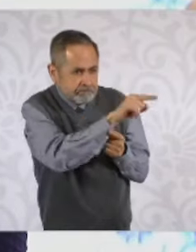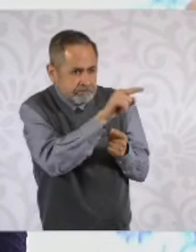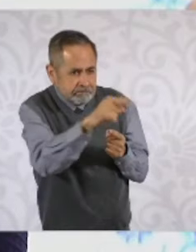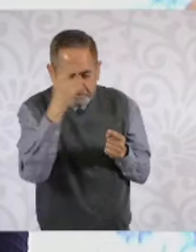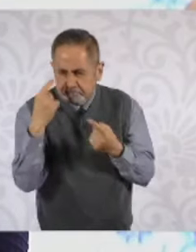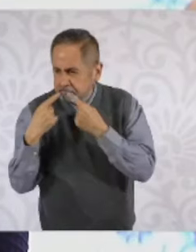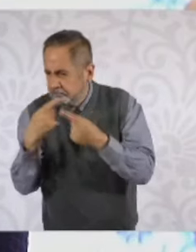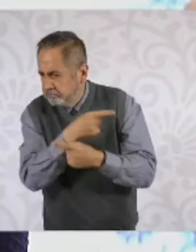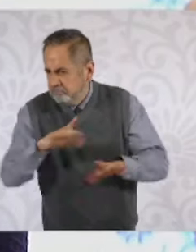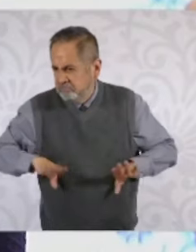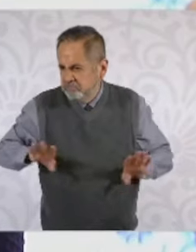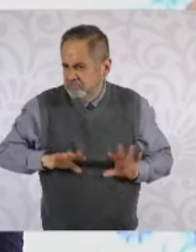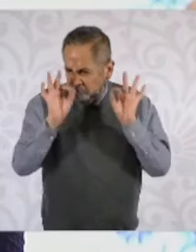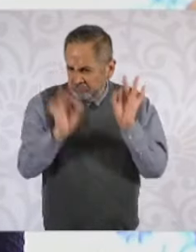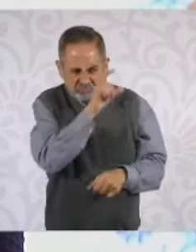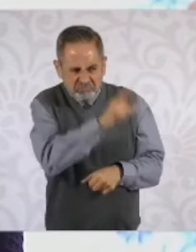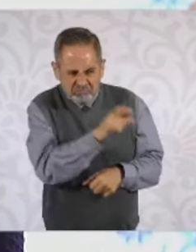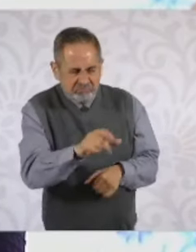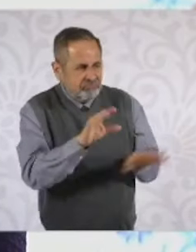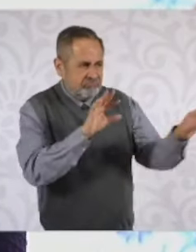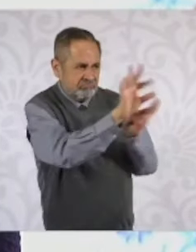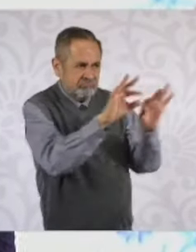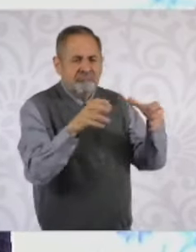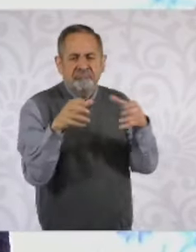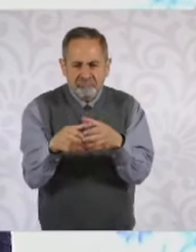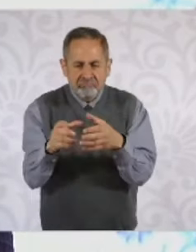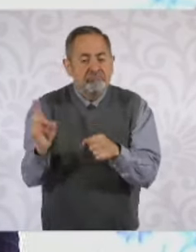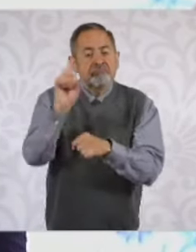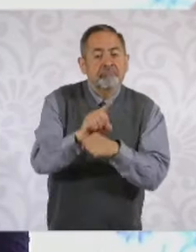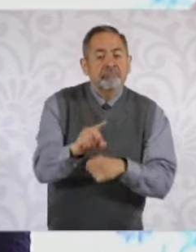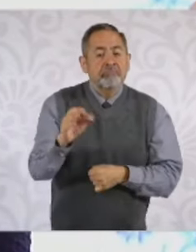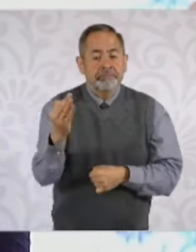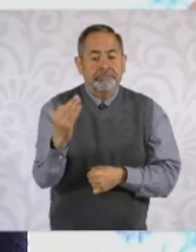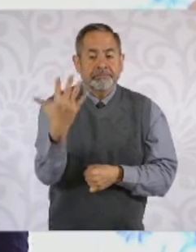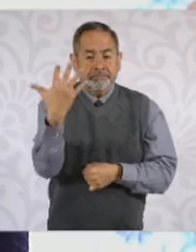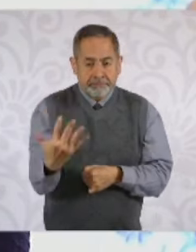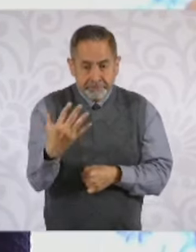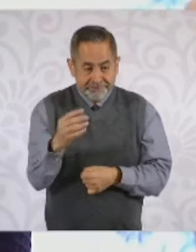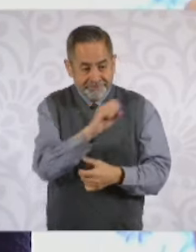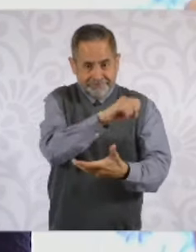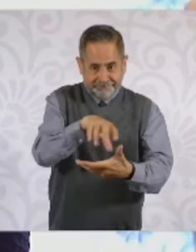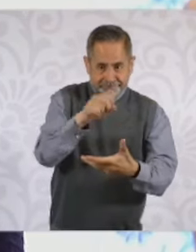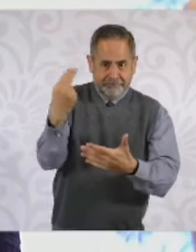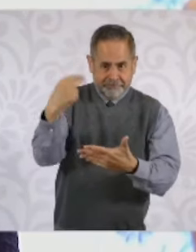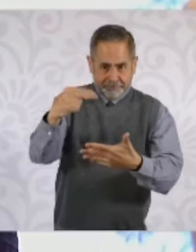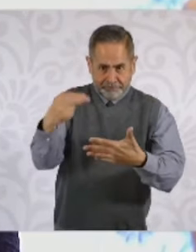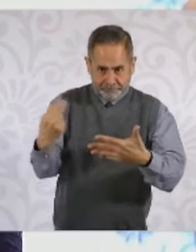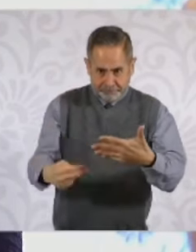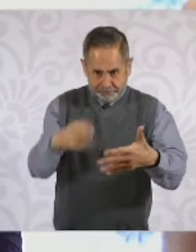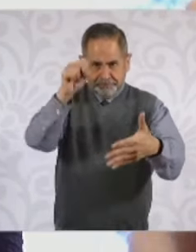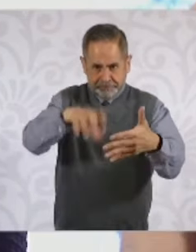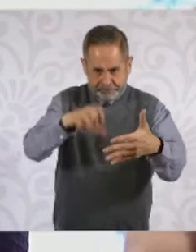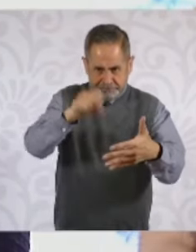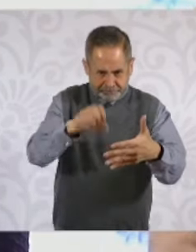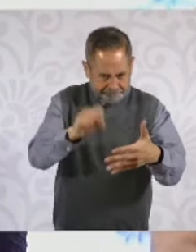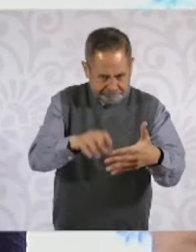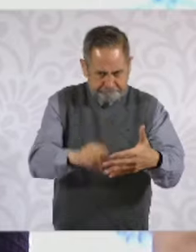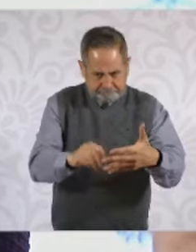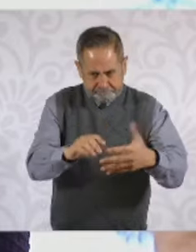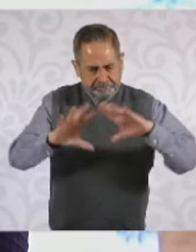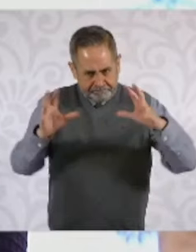consideren idóneos. Para el 5 de febrero se realizará la insaculación para depurar la lista de